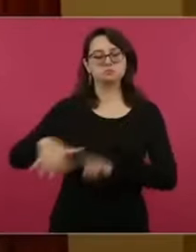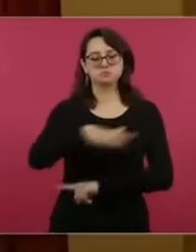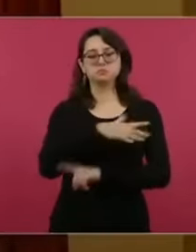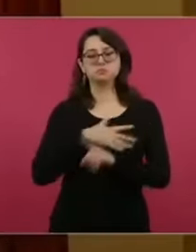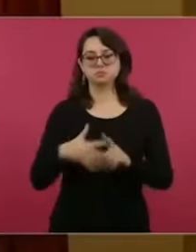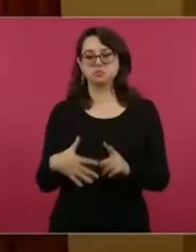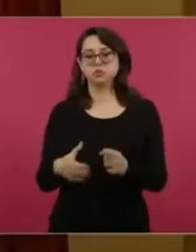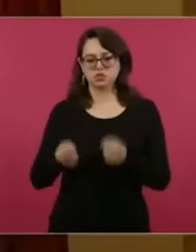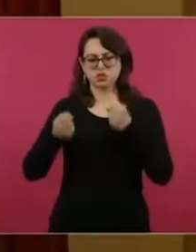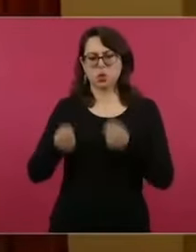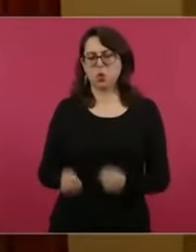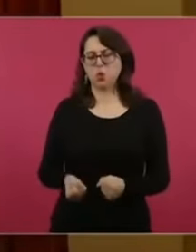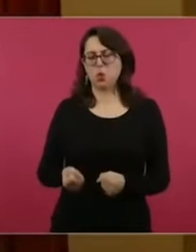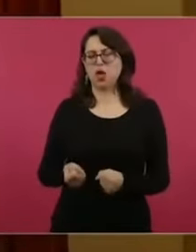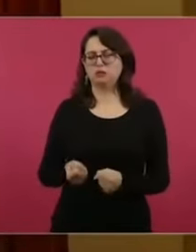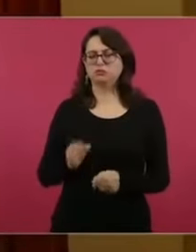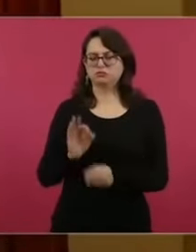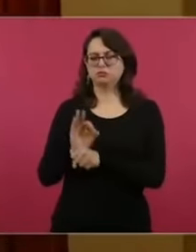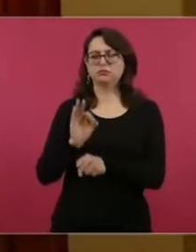No dejan de haber